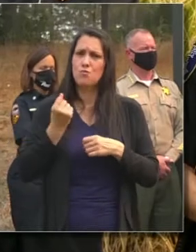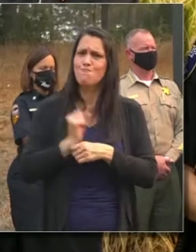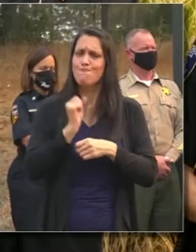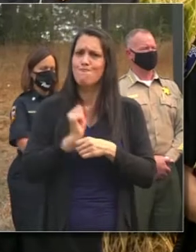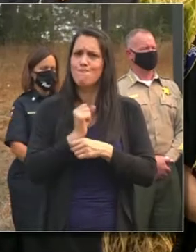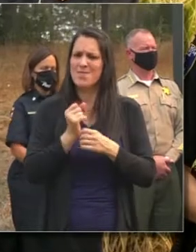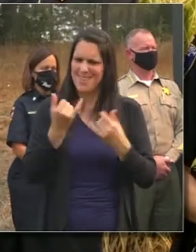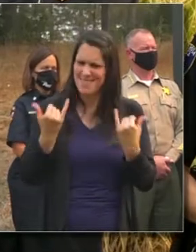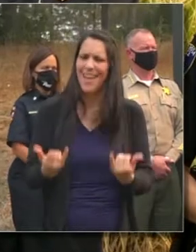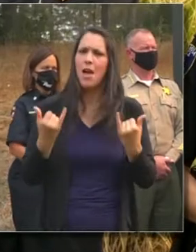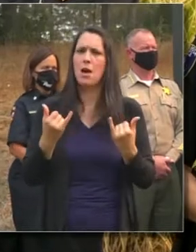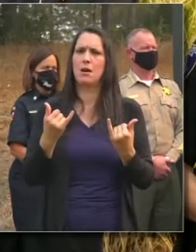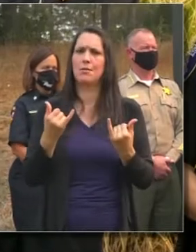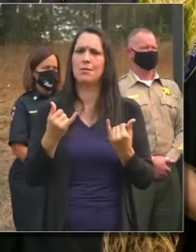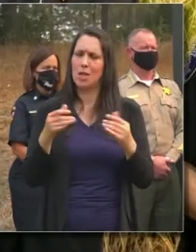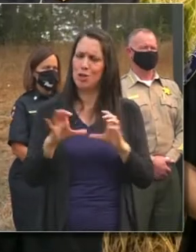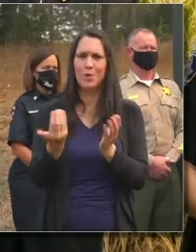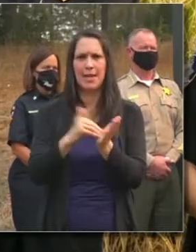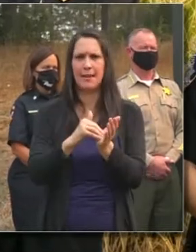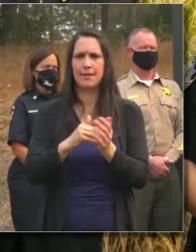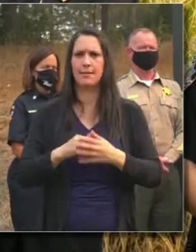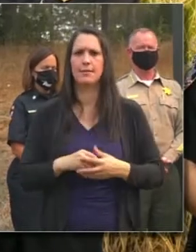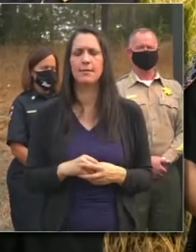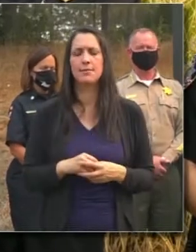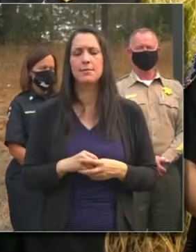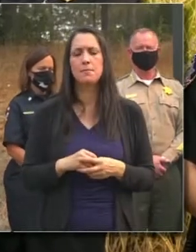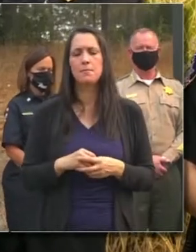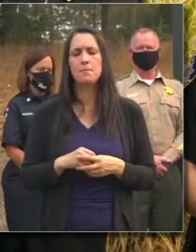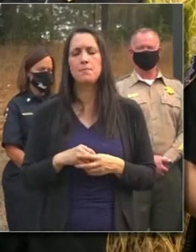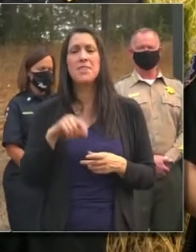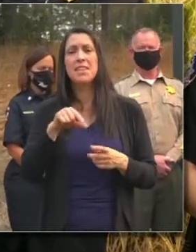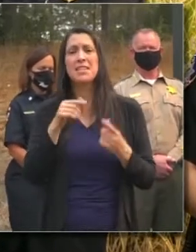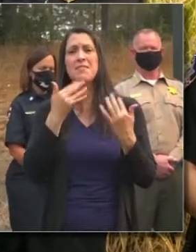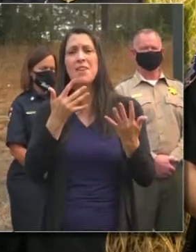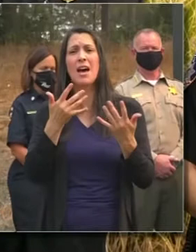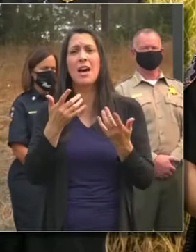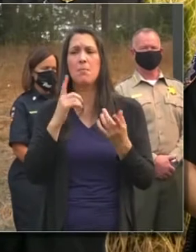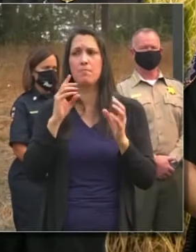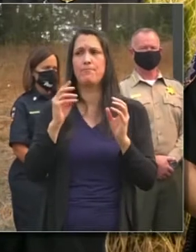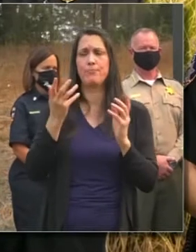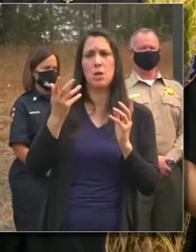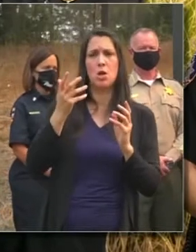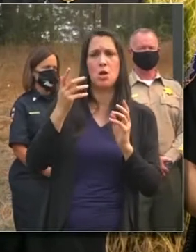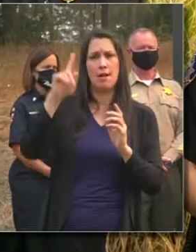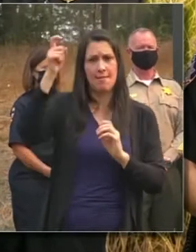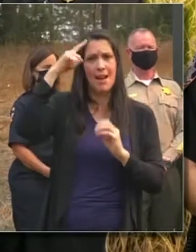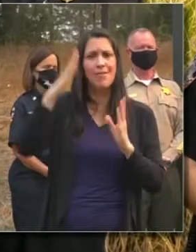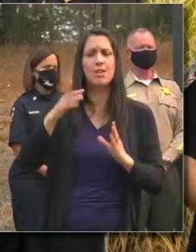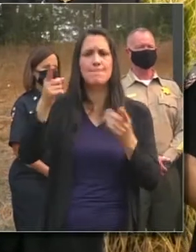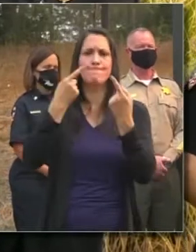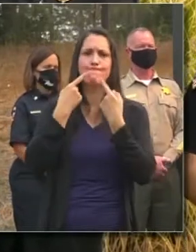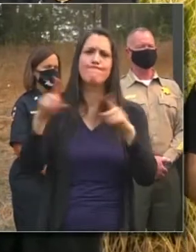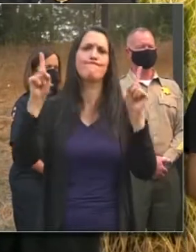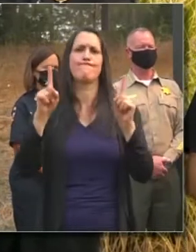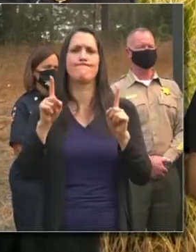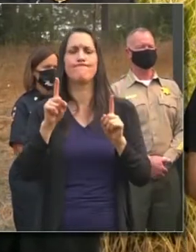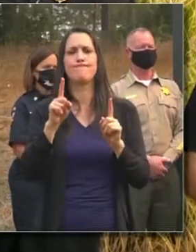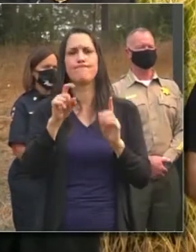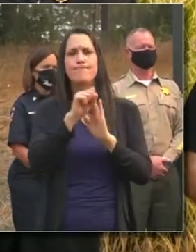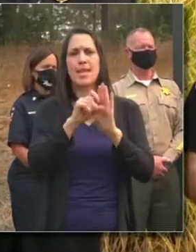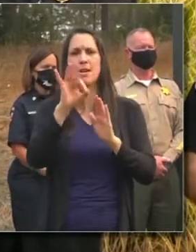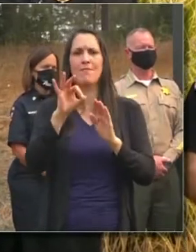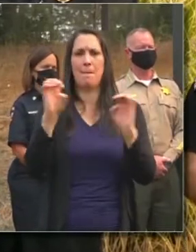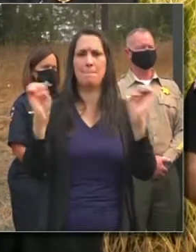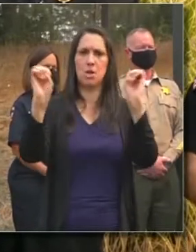trabajando para hacer eso de nuevo ahora para este incendio obviamente el gobernador ha proclamado un estado de emergencia